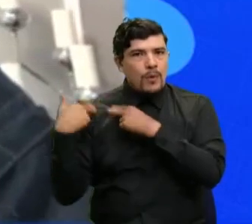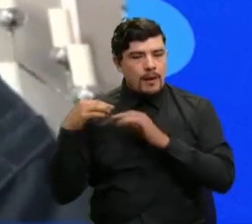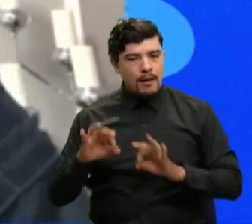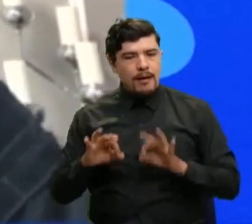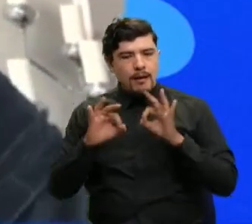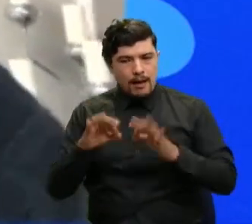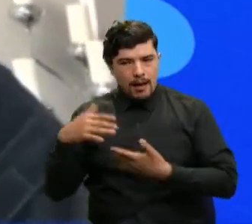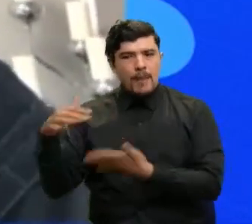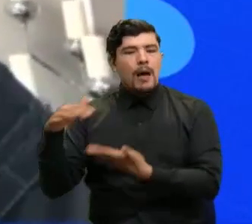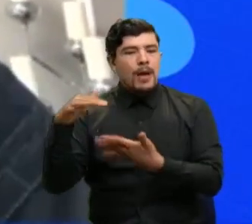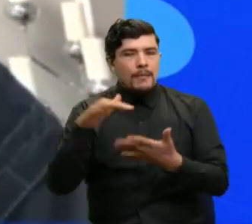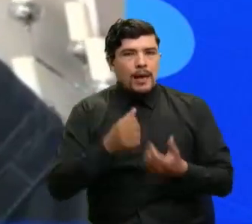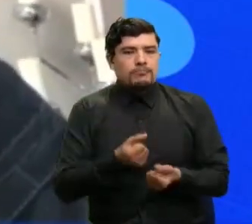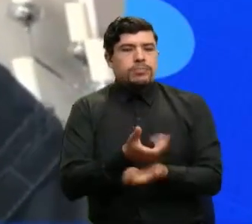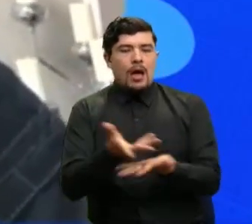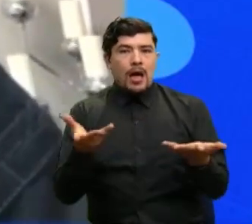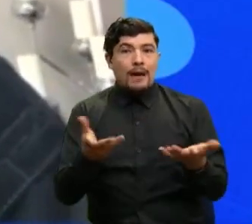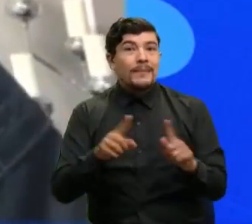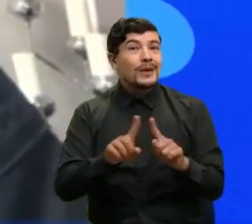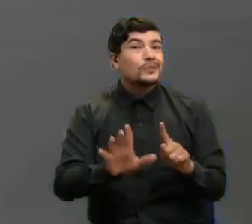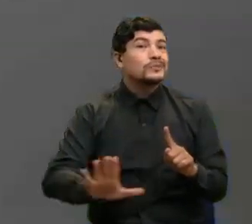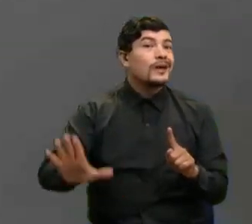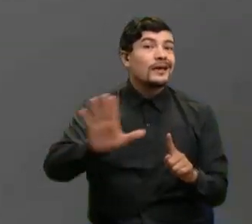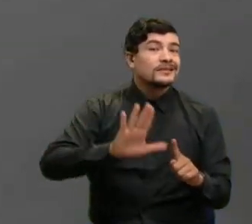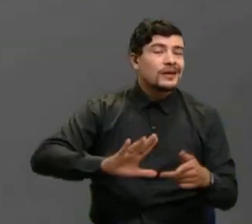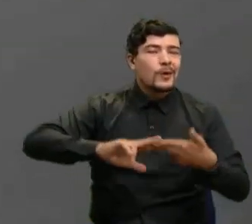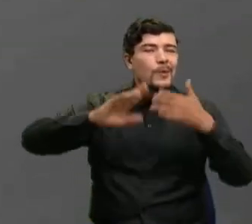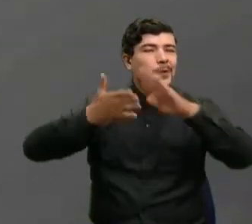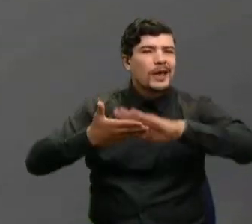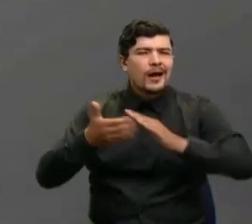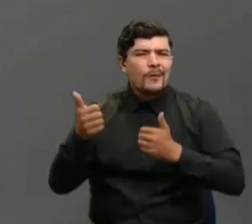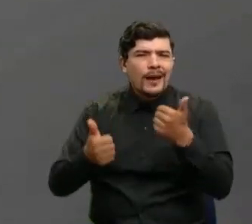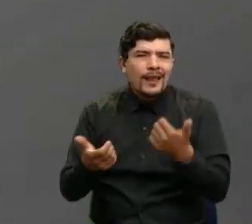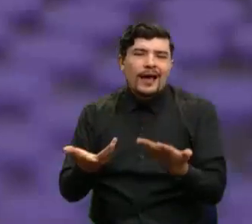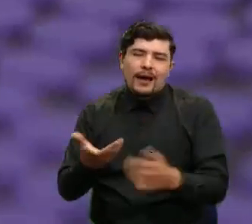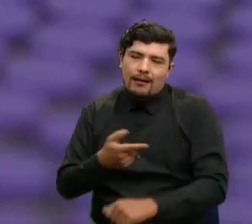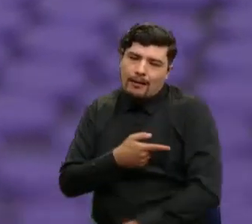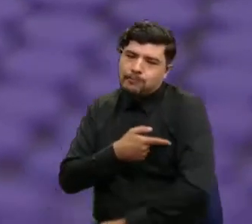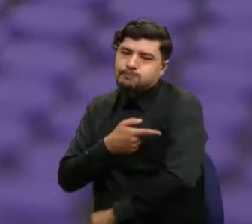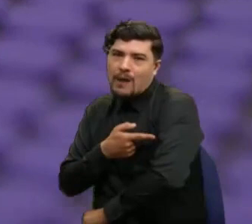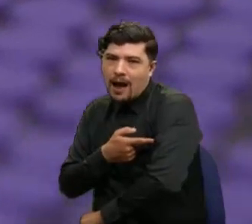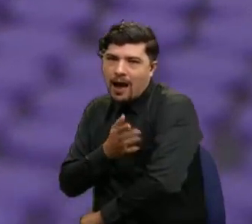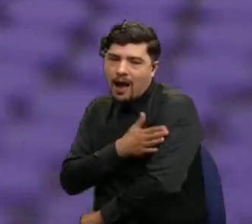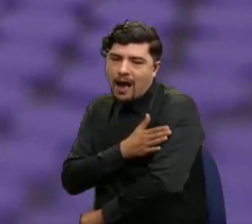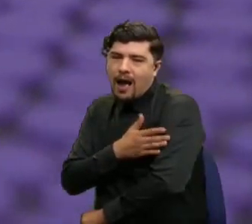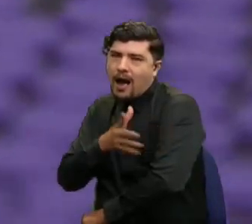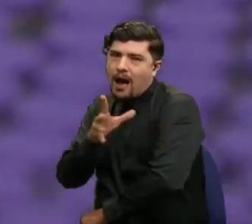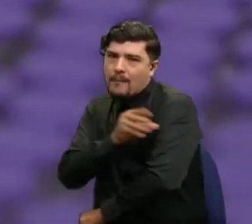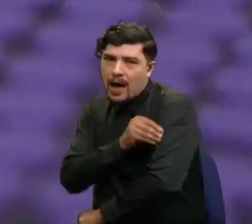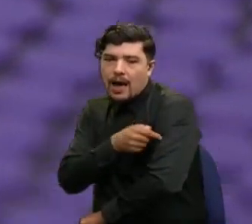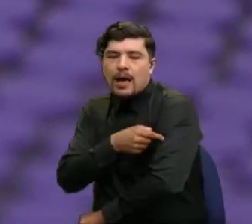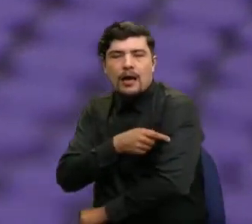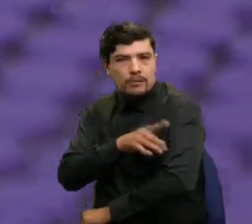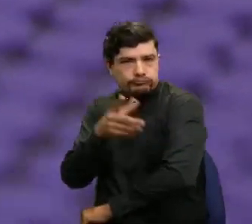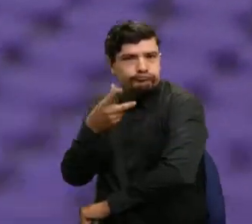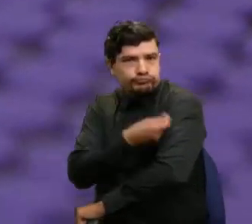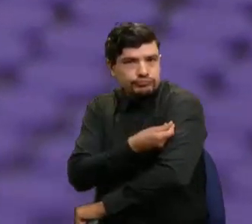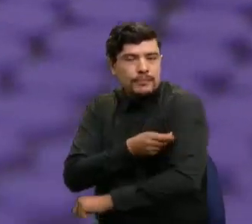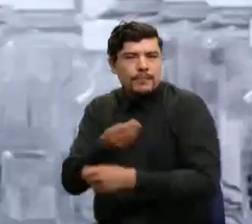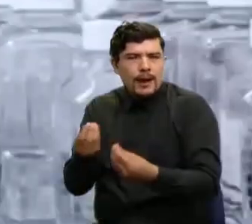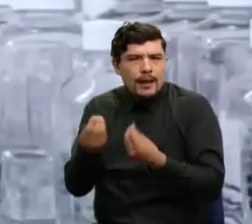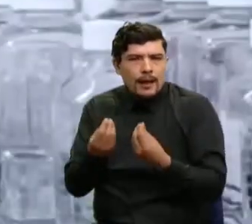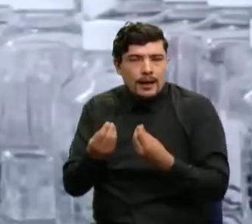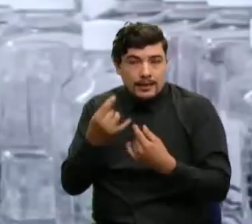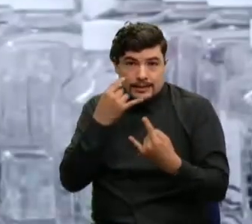santandereana es poner su bracito para recibir el biológico y poder, como ha sido un interés de nuestro gobierno